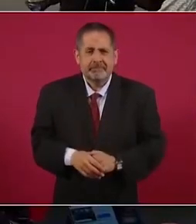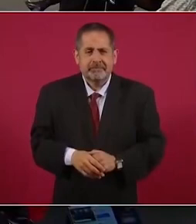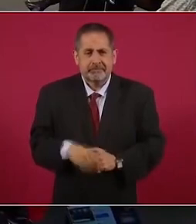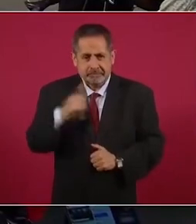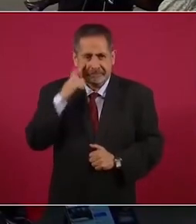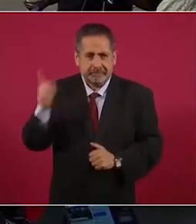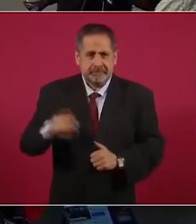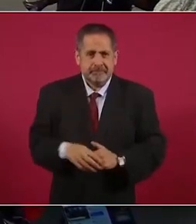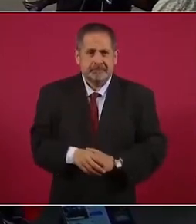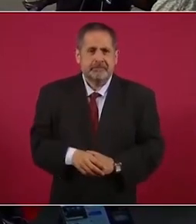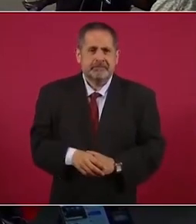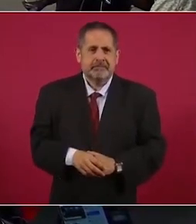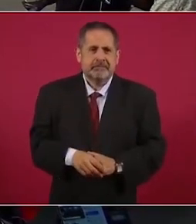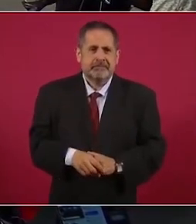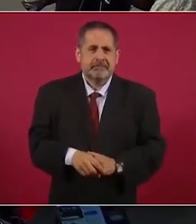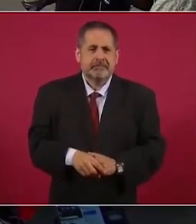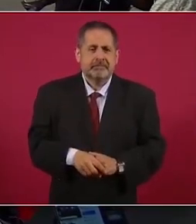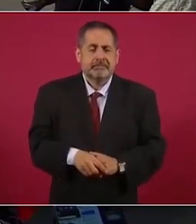Miren esto.